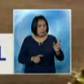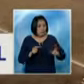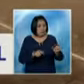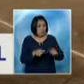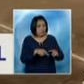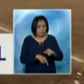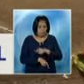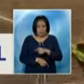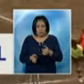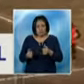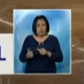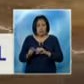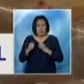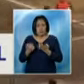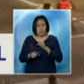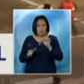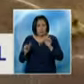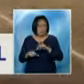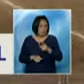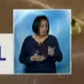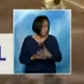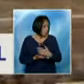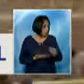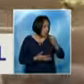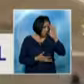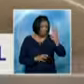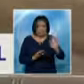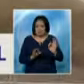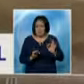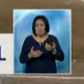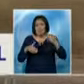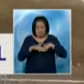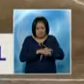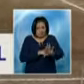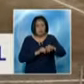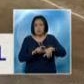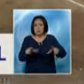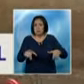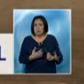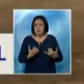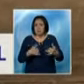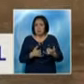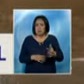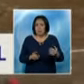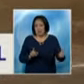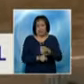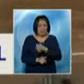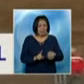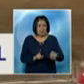equipo perdedor y aprovecharon la falta de resguardo policial para ingresar al campo de juego y